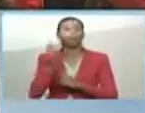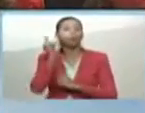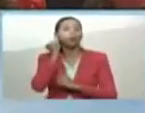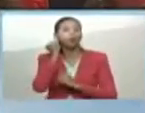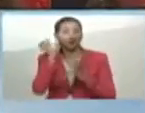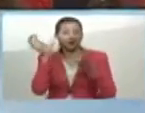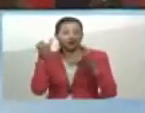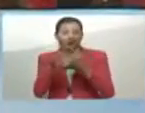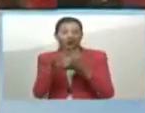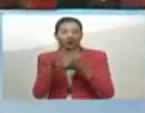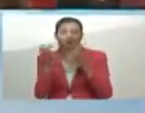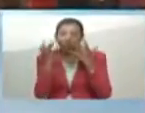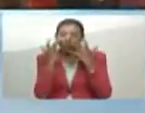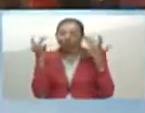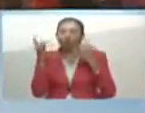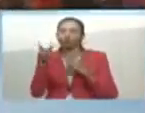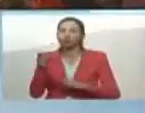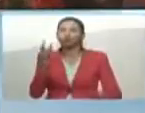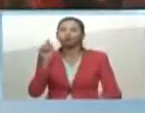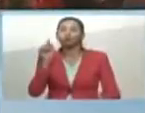la visibilización no solo